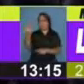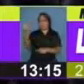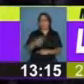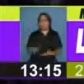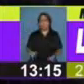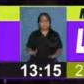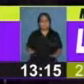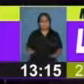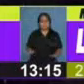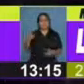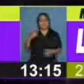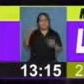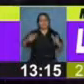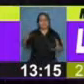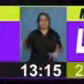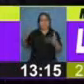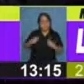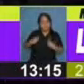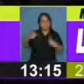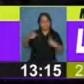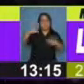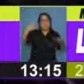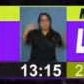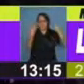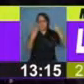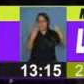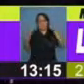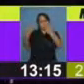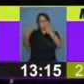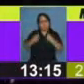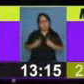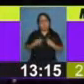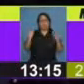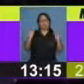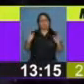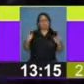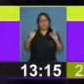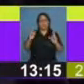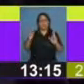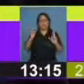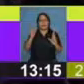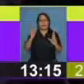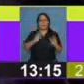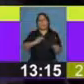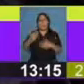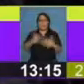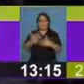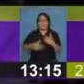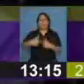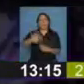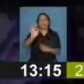abrumadora el apoyo de la gente a Javier Milei, a nuestro espacio, que realmente hemos podido sortear esa situación, y en octubre, por supuesto, vamos mucho más preparados.